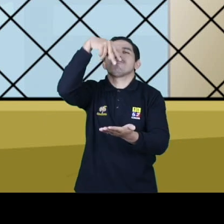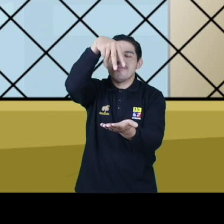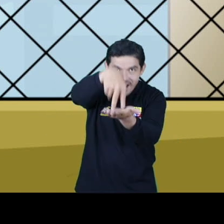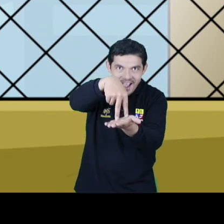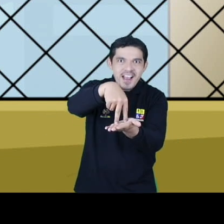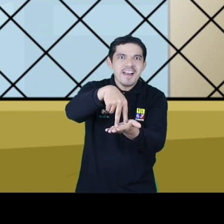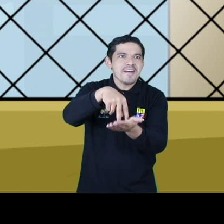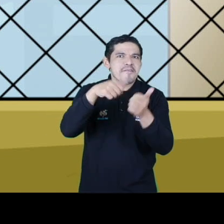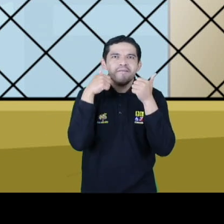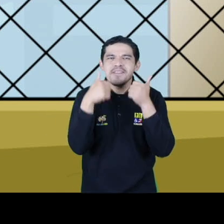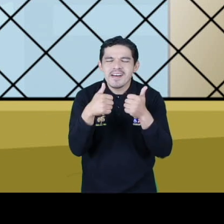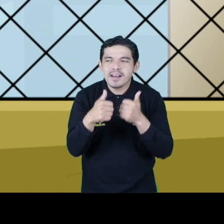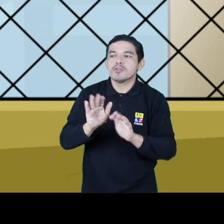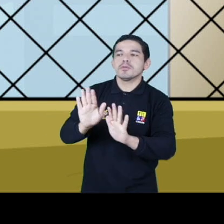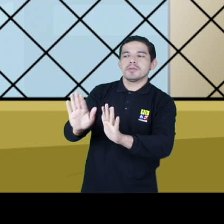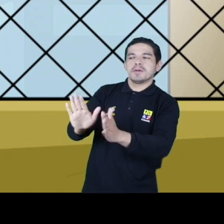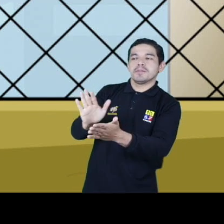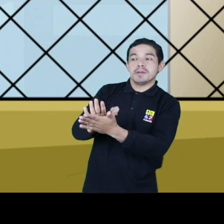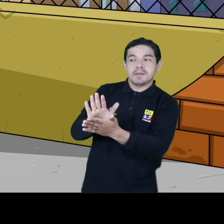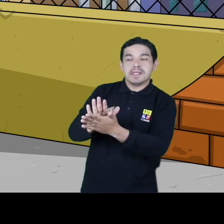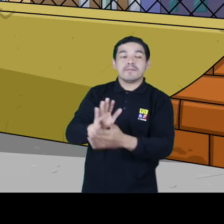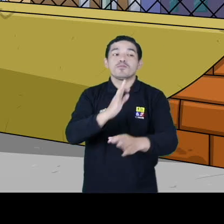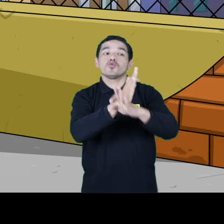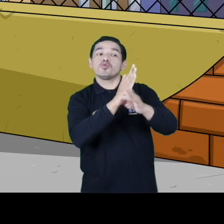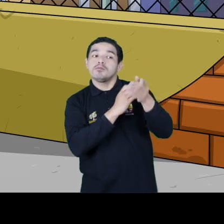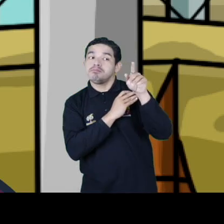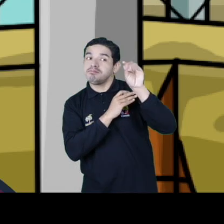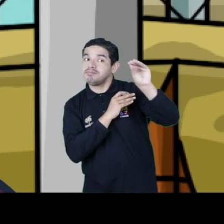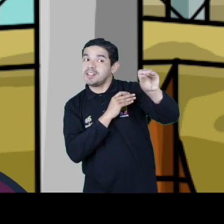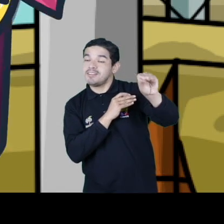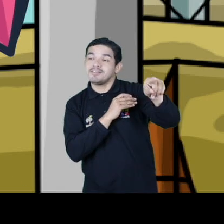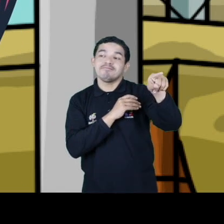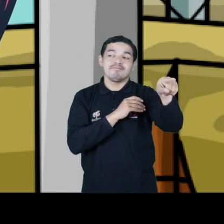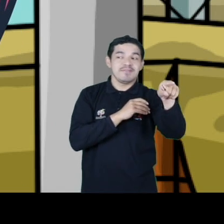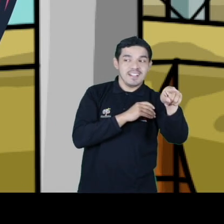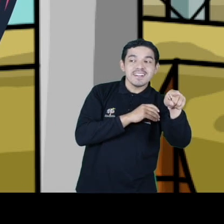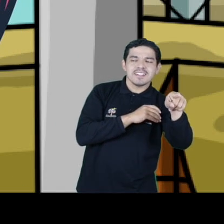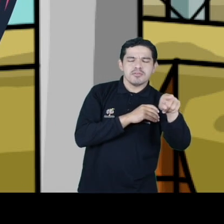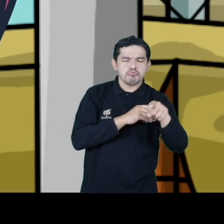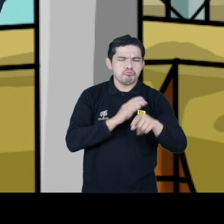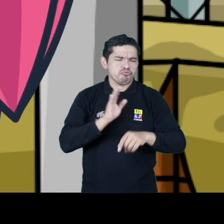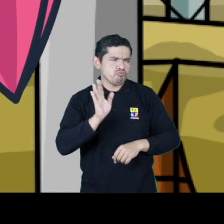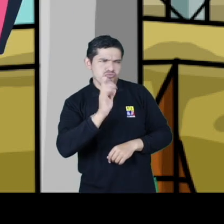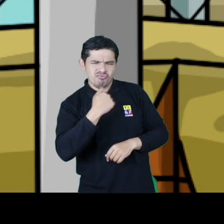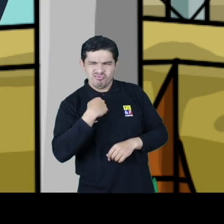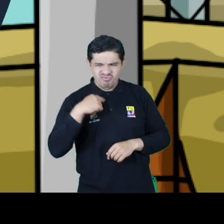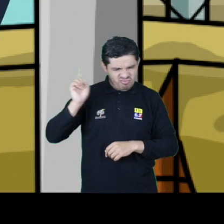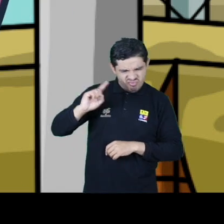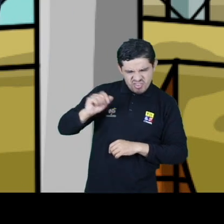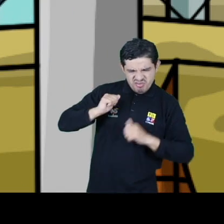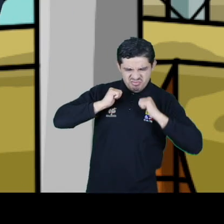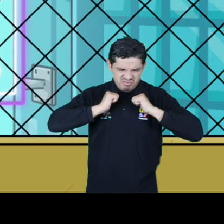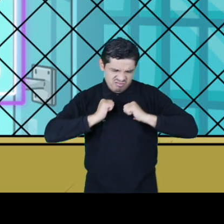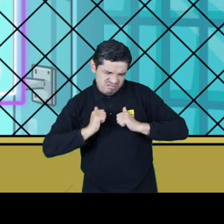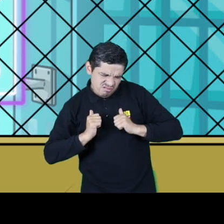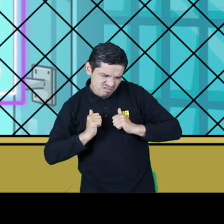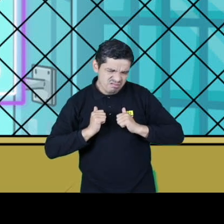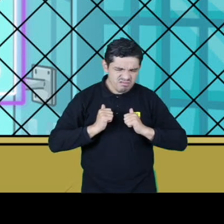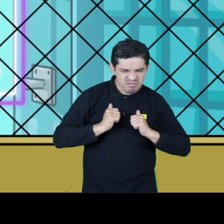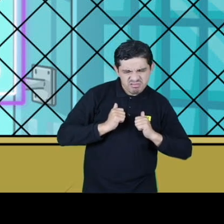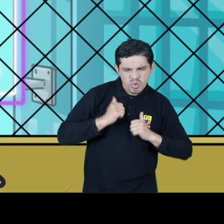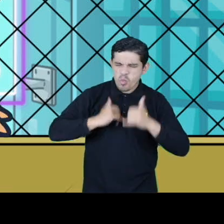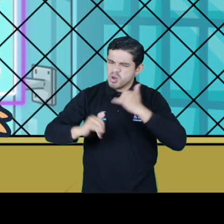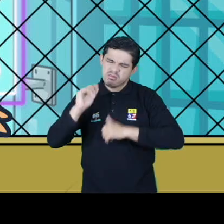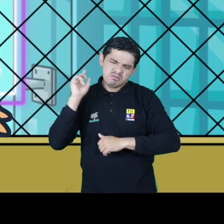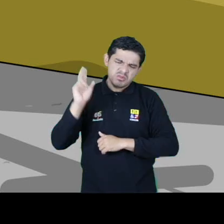tan rápido, Bujía. Todavía falta el turno de Arcade. Estoy triste. No quiero jugar con ustedes. ¿Pero por